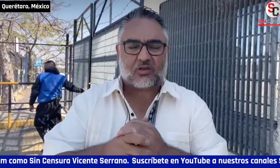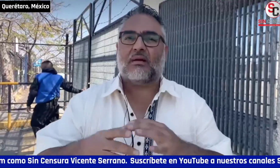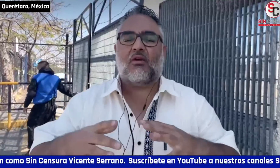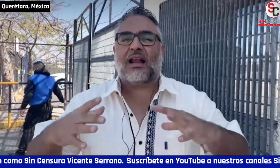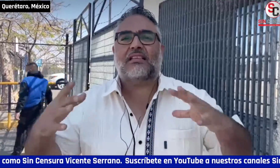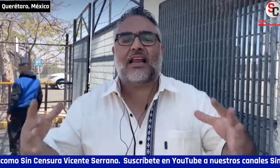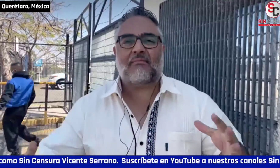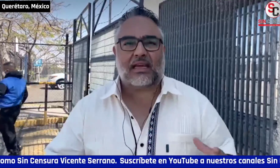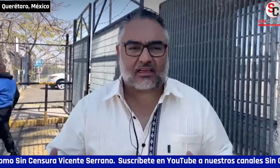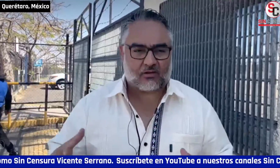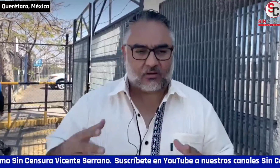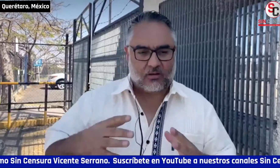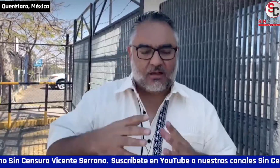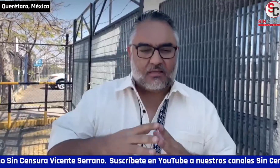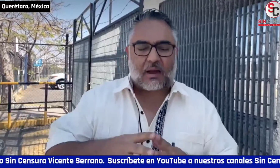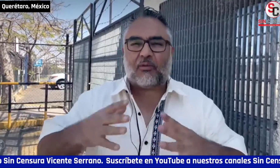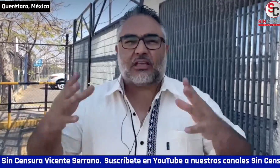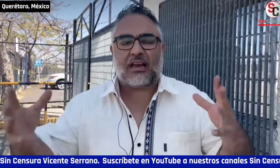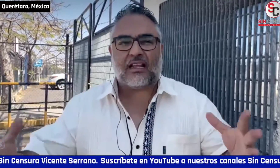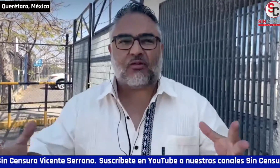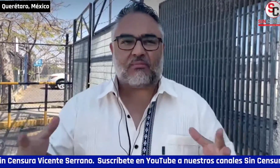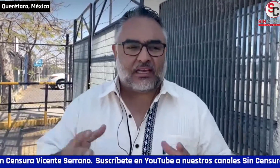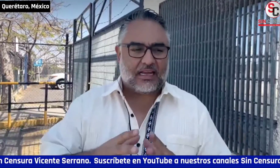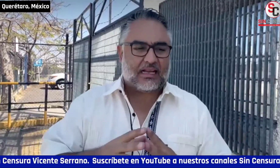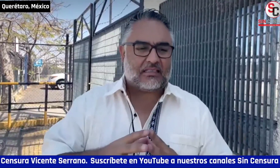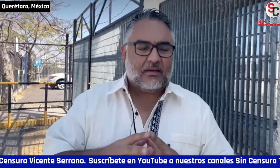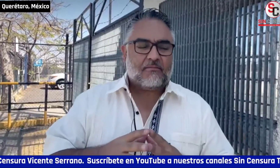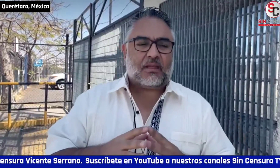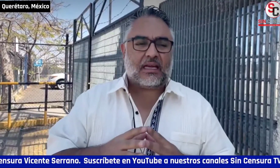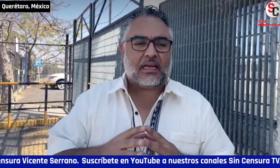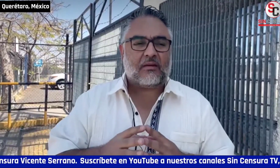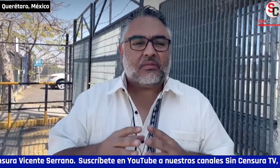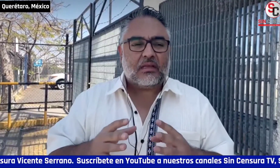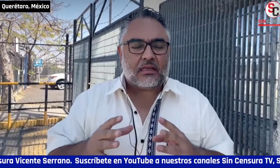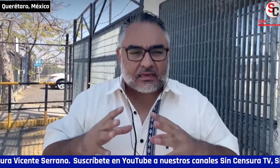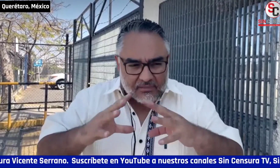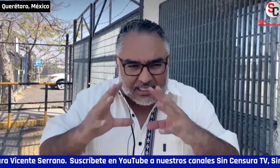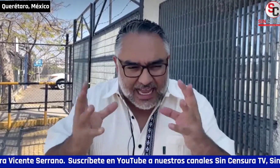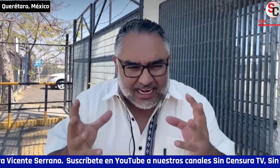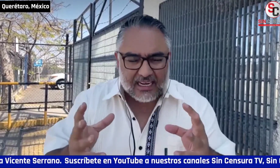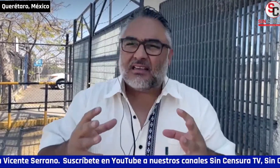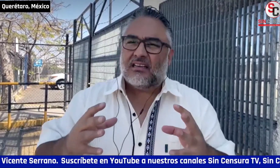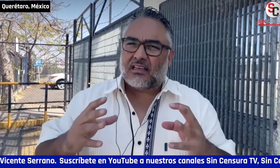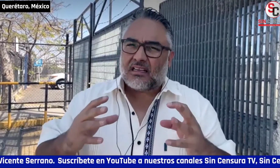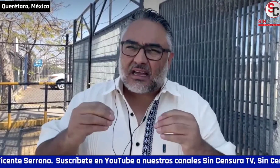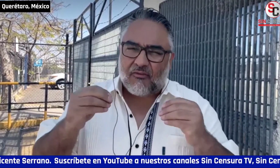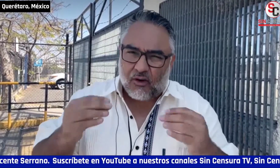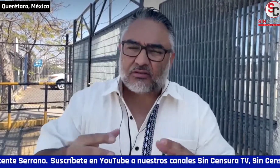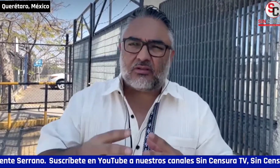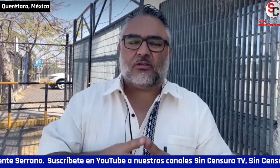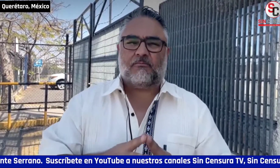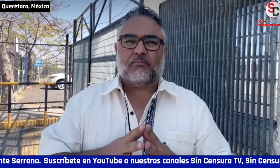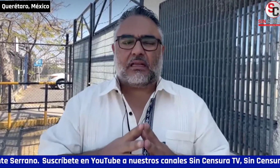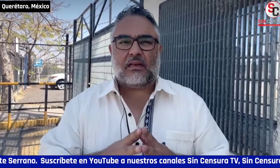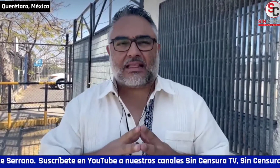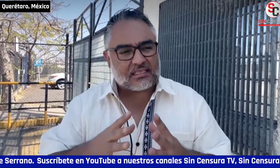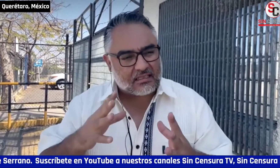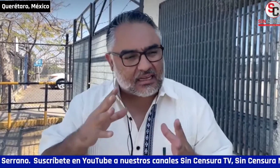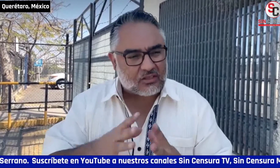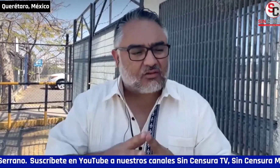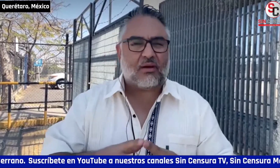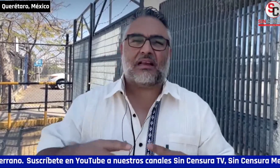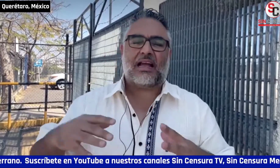precisamente de esto de moralizar a México, de apostarle a las familias, de revisar a fondo